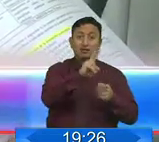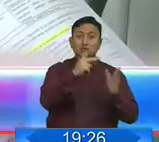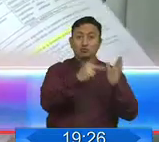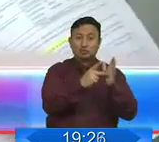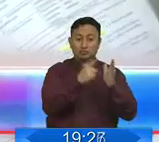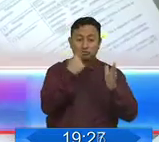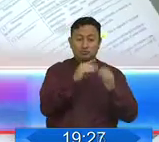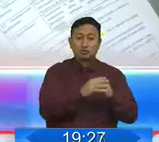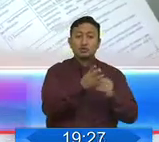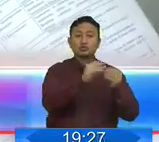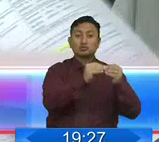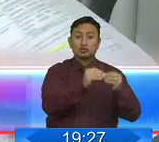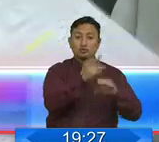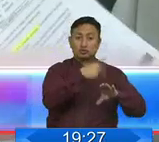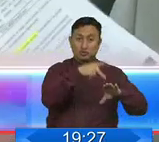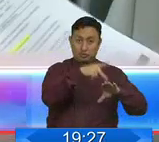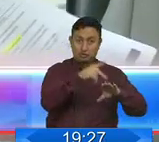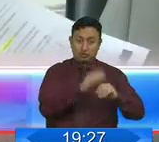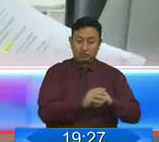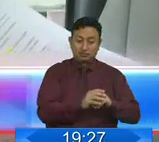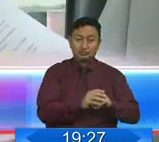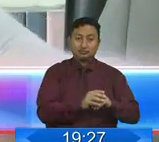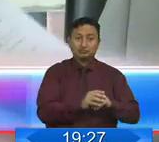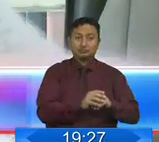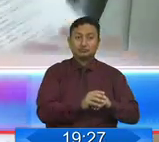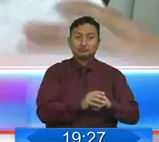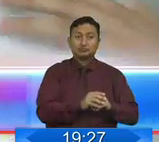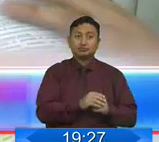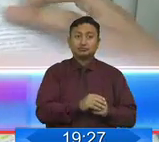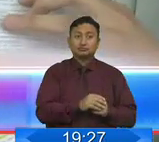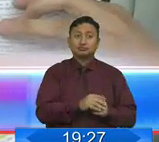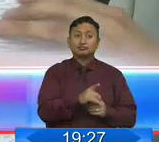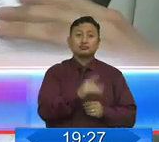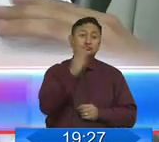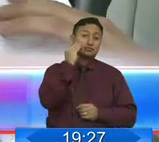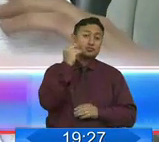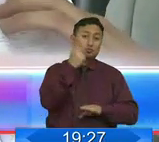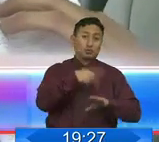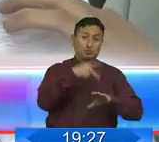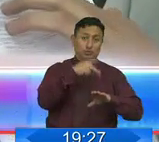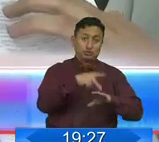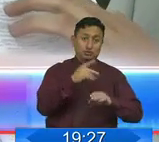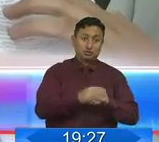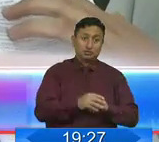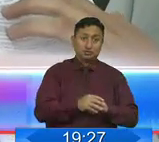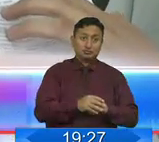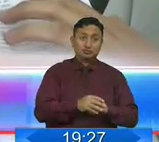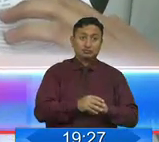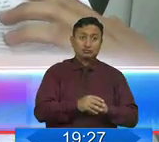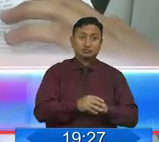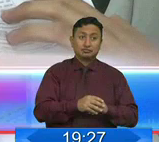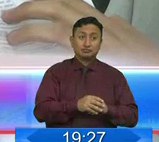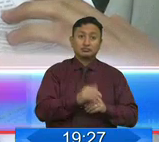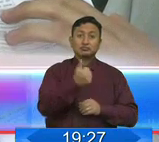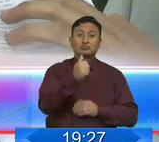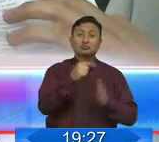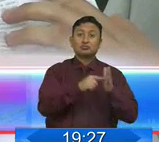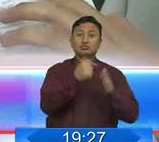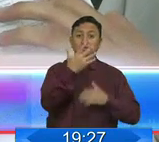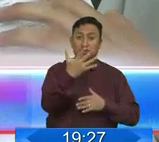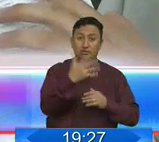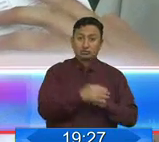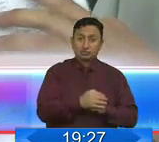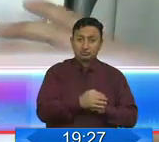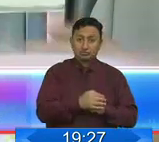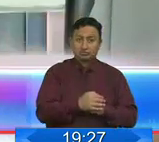la formación profesional, ¿sí? La experiencia profesional también dice hasta 22.5. Sí,